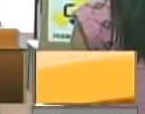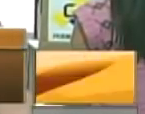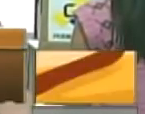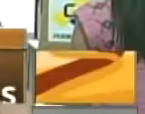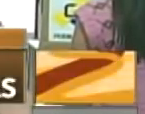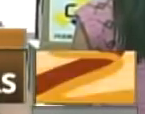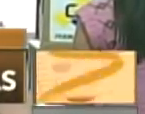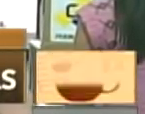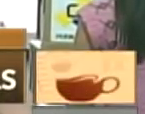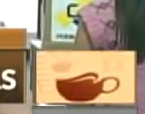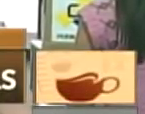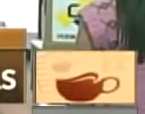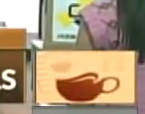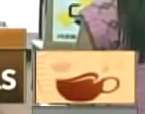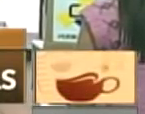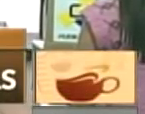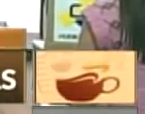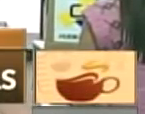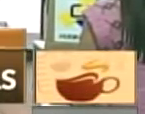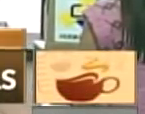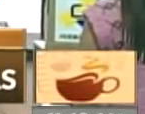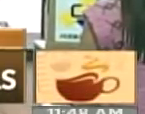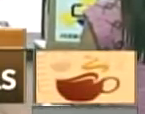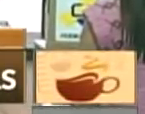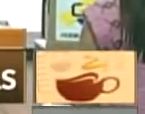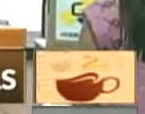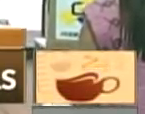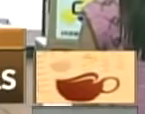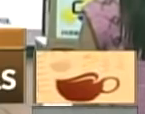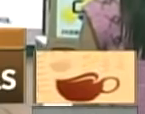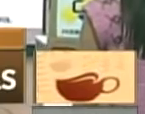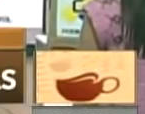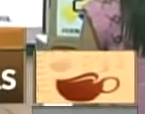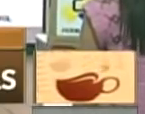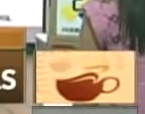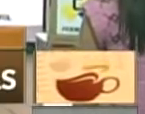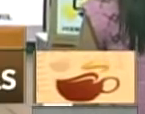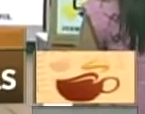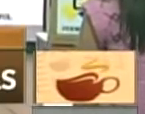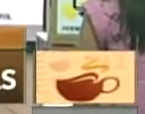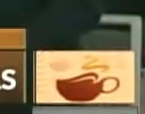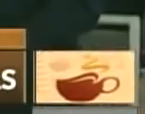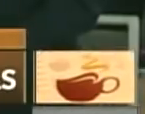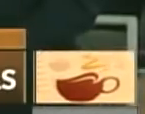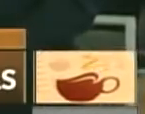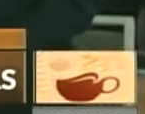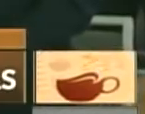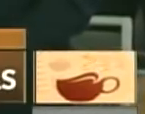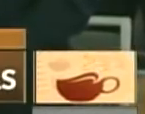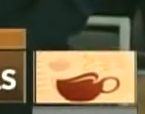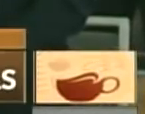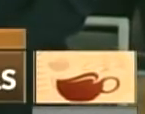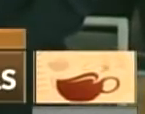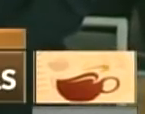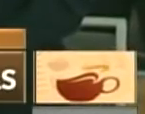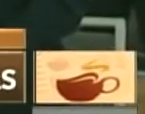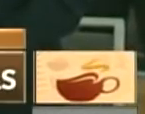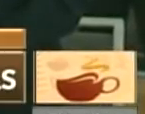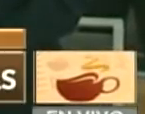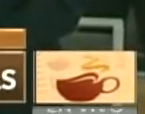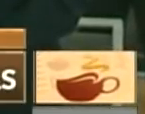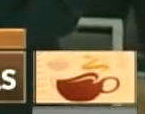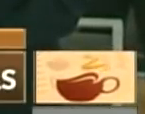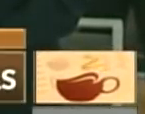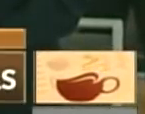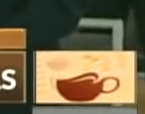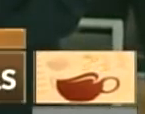de diciembre. Hay que destacar que en este momento está presente la presidenta del Consejo Nacional Electoral, Indira Mayra Alfonso,